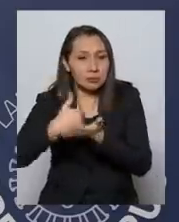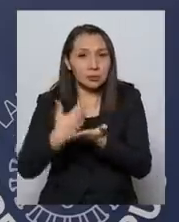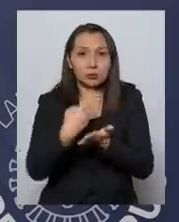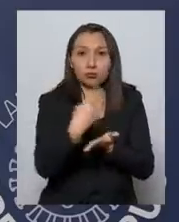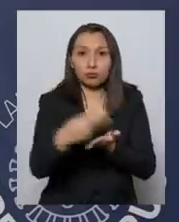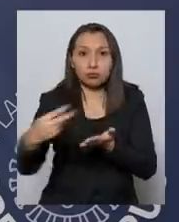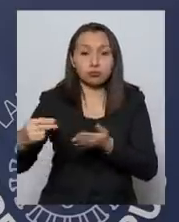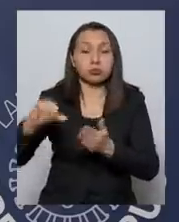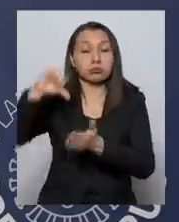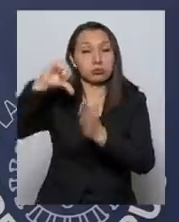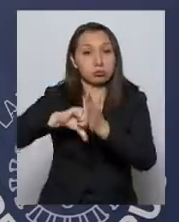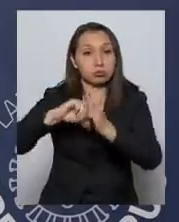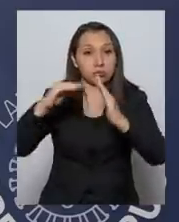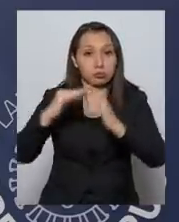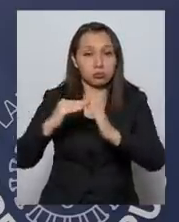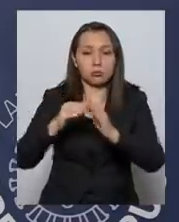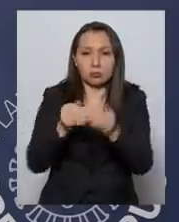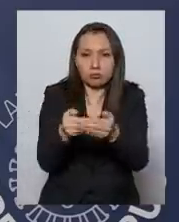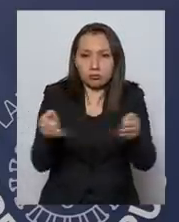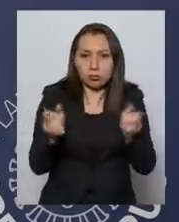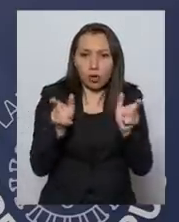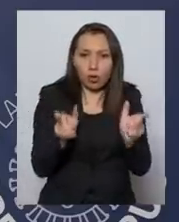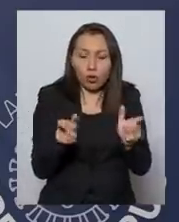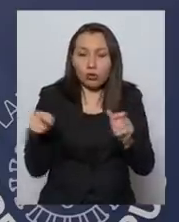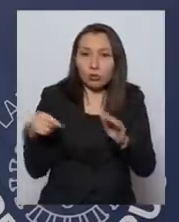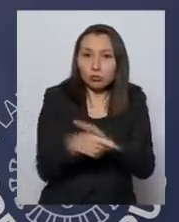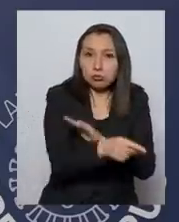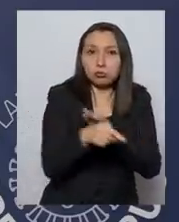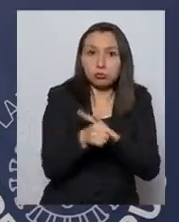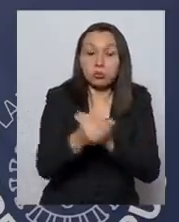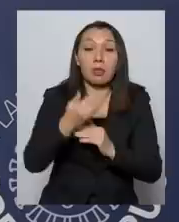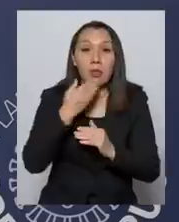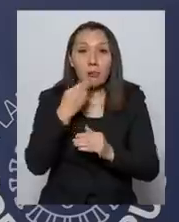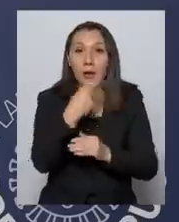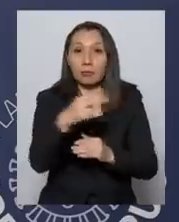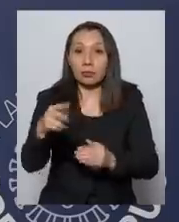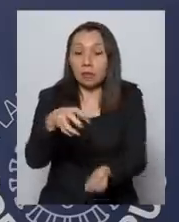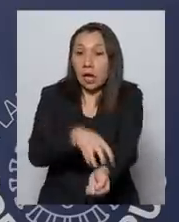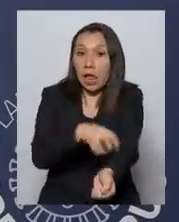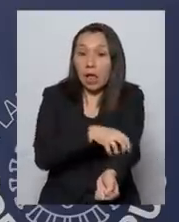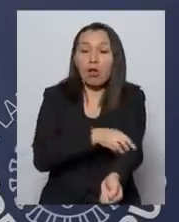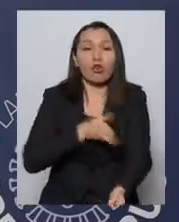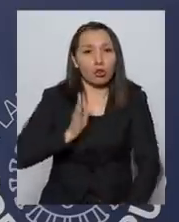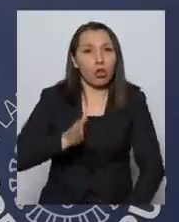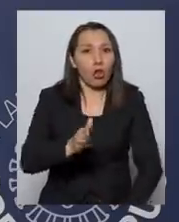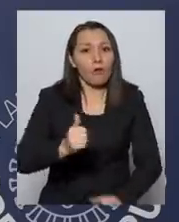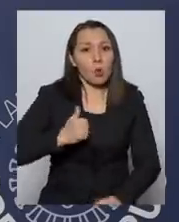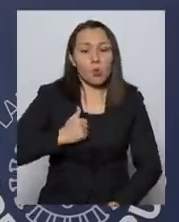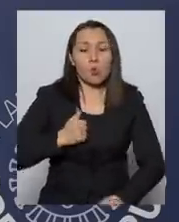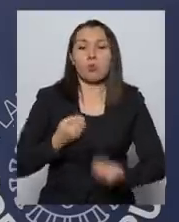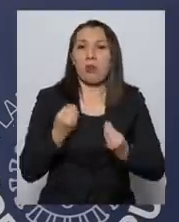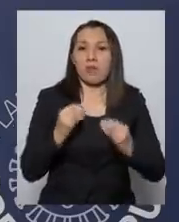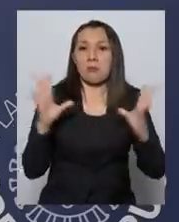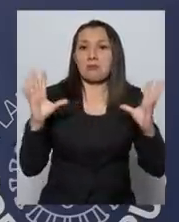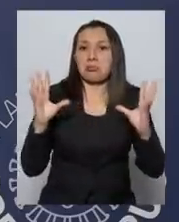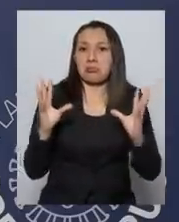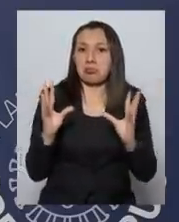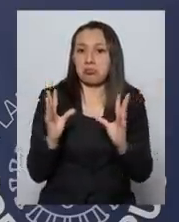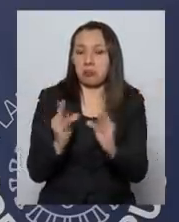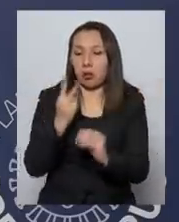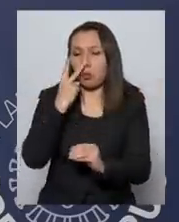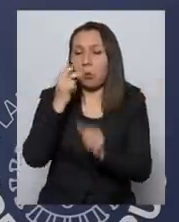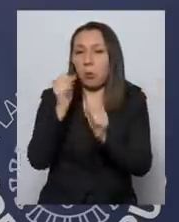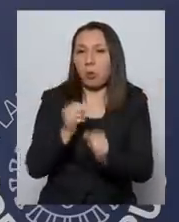de cuarentena, confinamiento, cordones que se han hecho en esas regiones se mantienen estables y uno puede